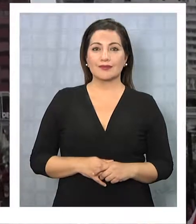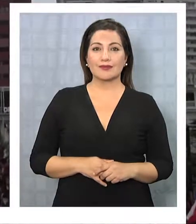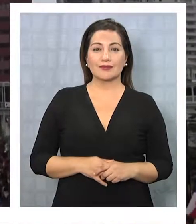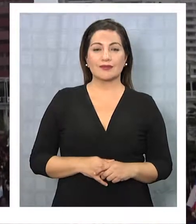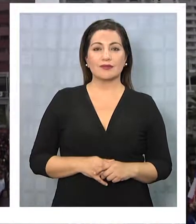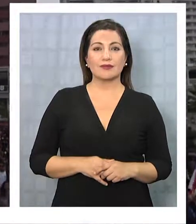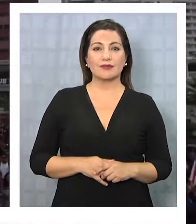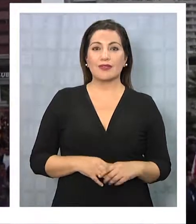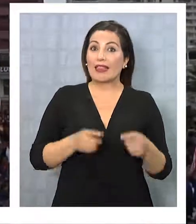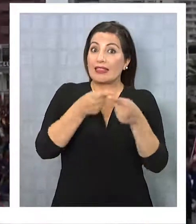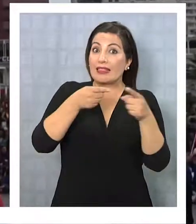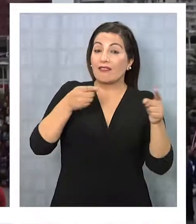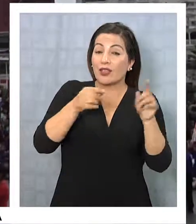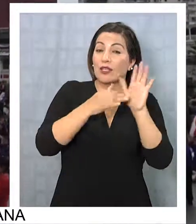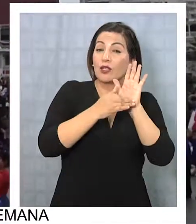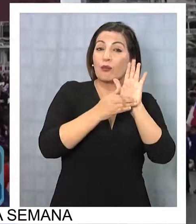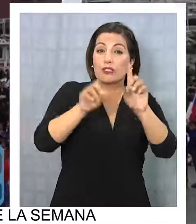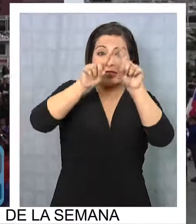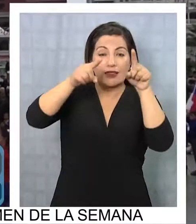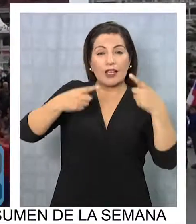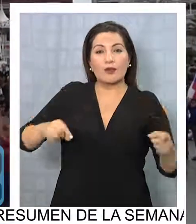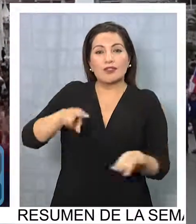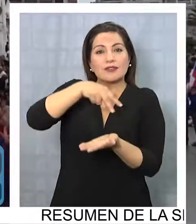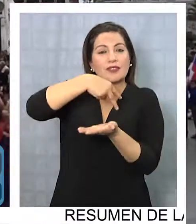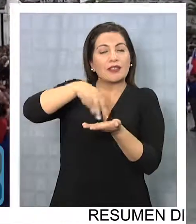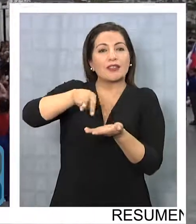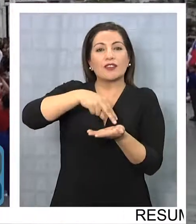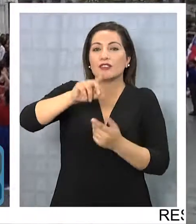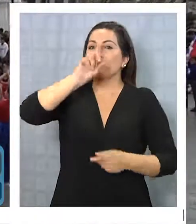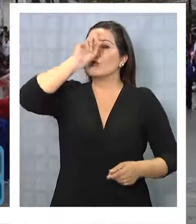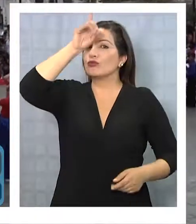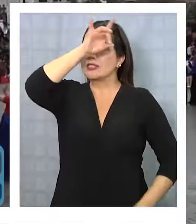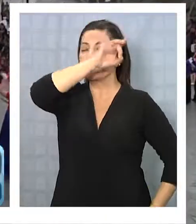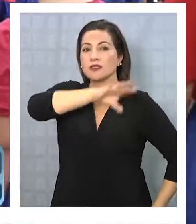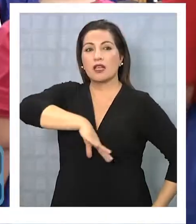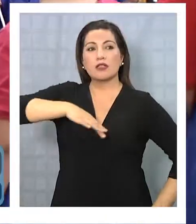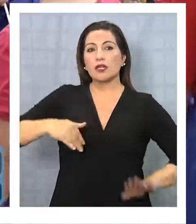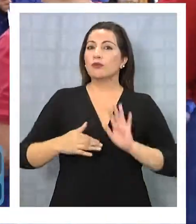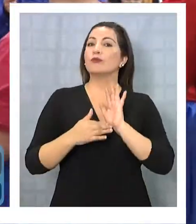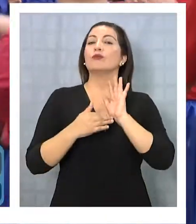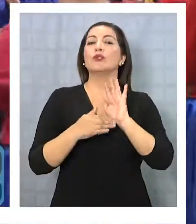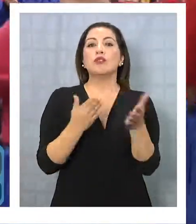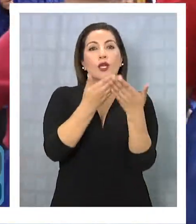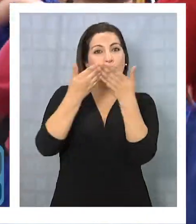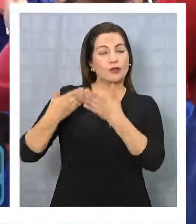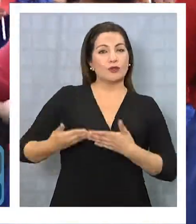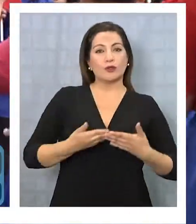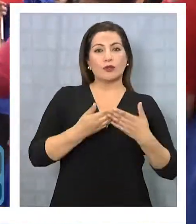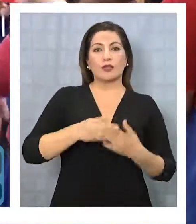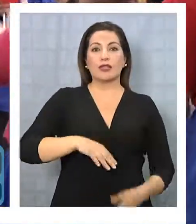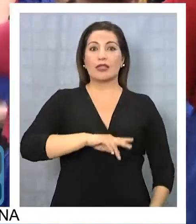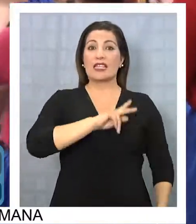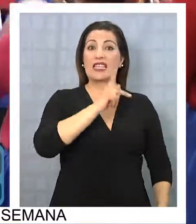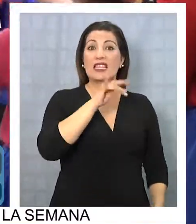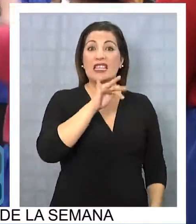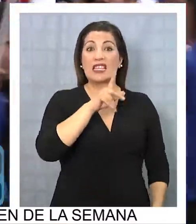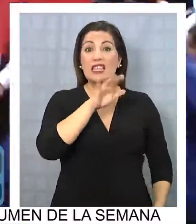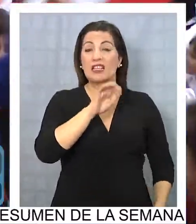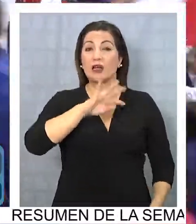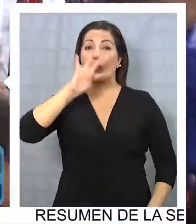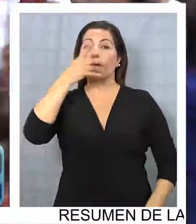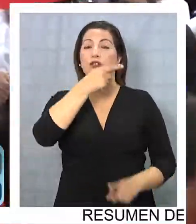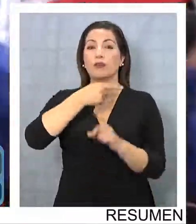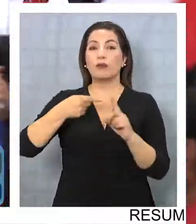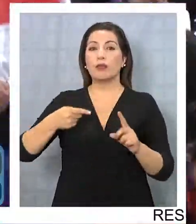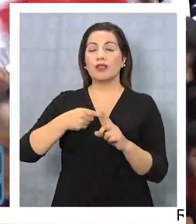Una variada muestra de la música y danzas tradicionales del país ofrecieron los alumnos de Kinder a Cuarto Medio del